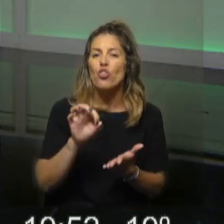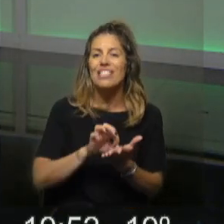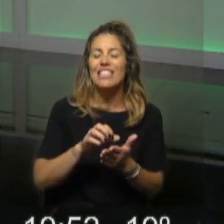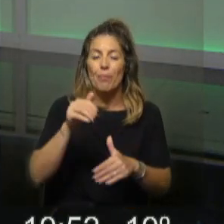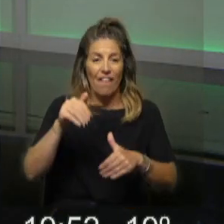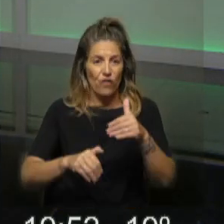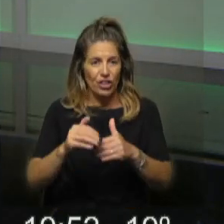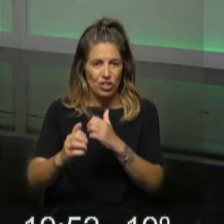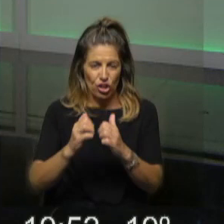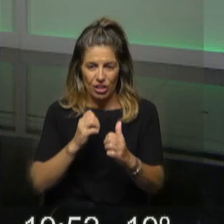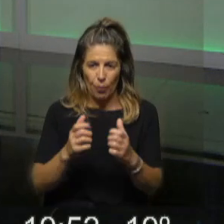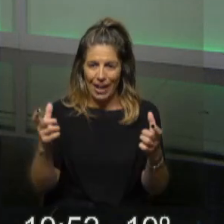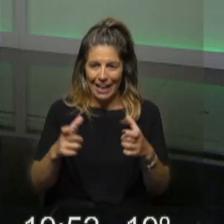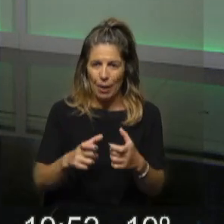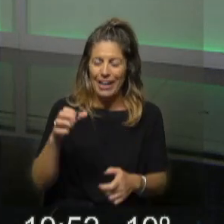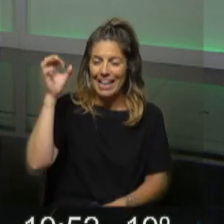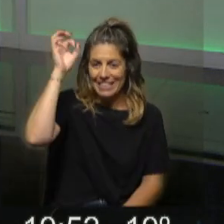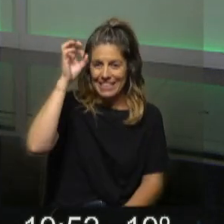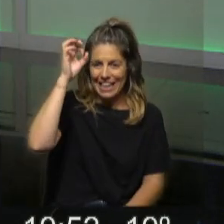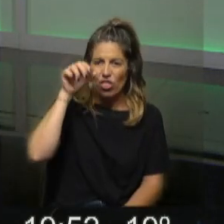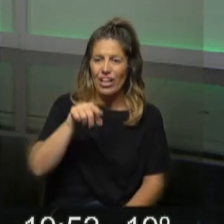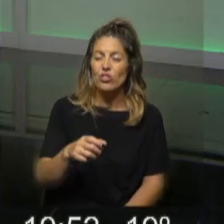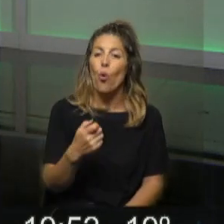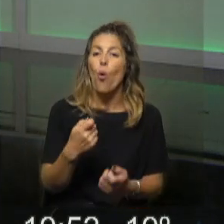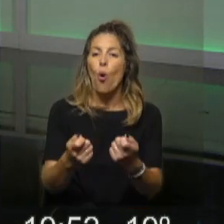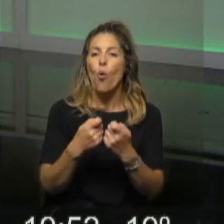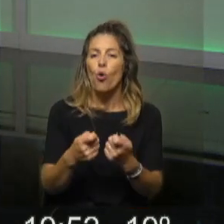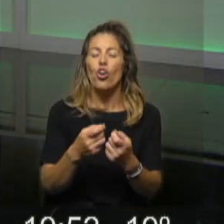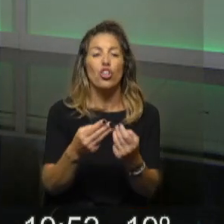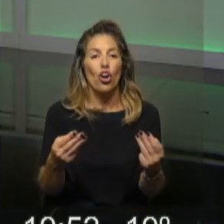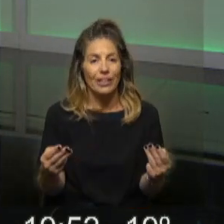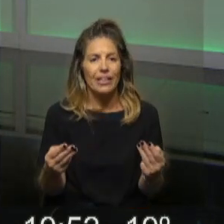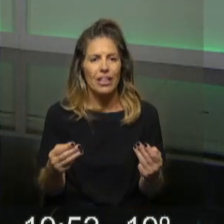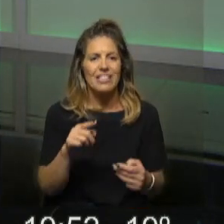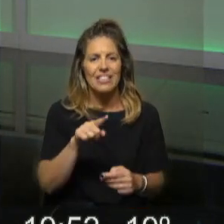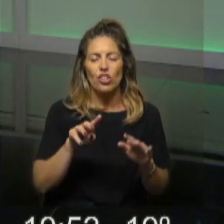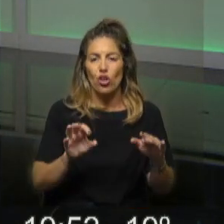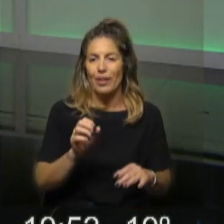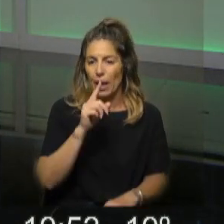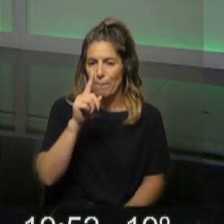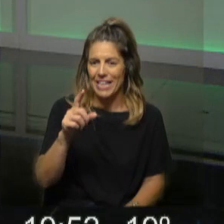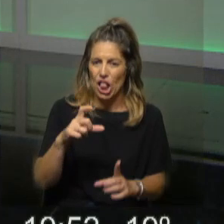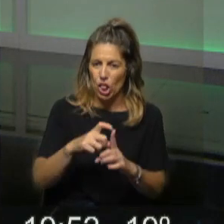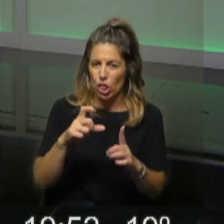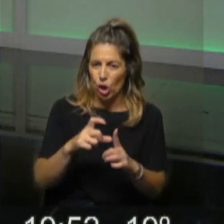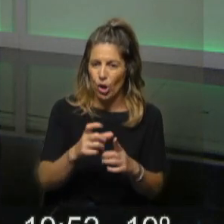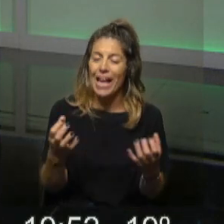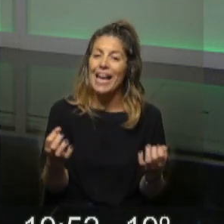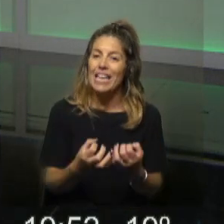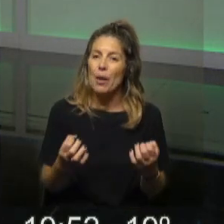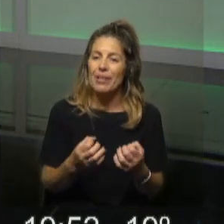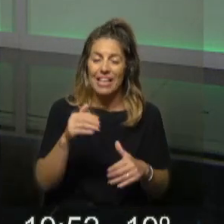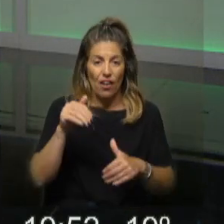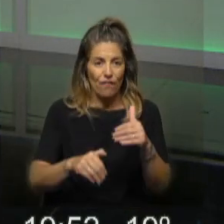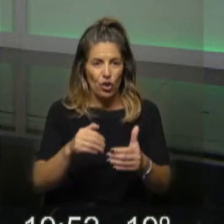votación electrónica para la Cámara de Senadores. Esto tuvo un costo en general de todas las modificaciones de $190,000 y en particular la parte del